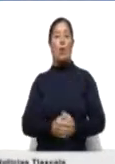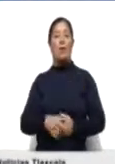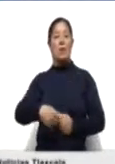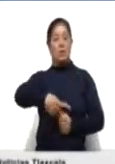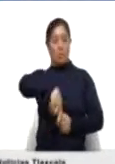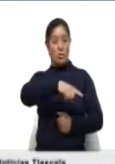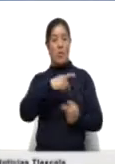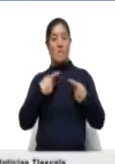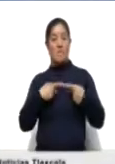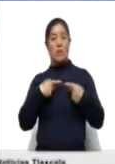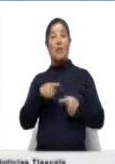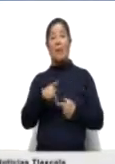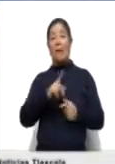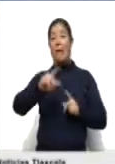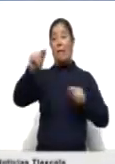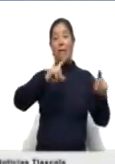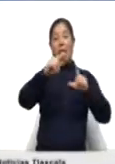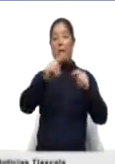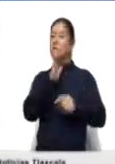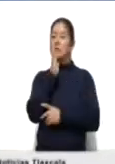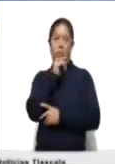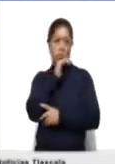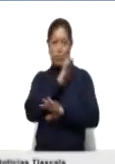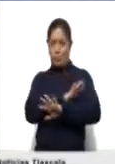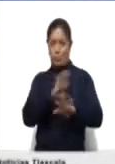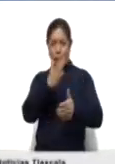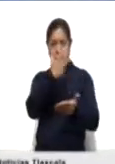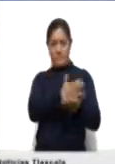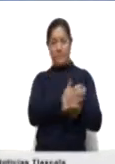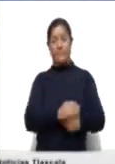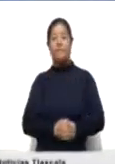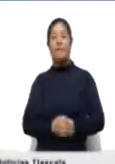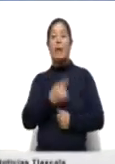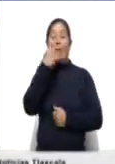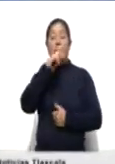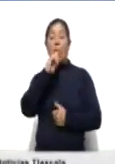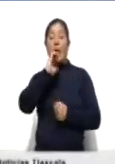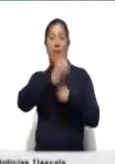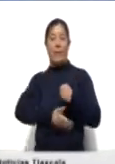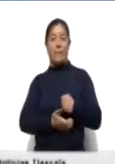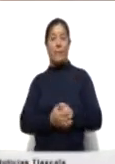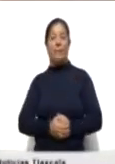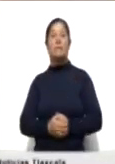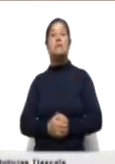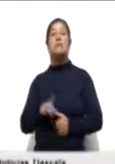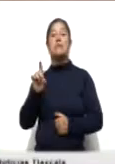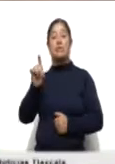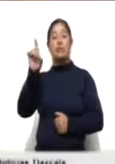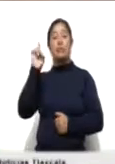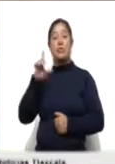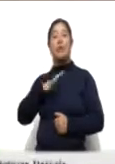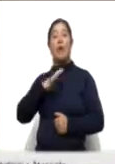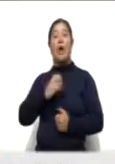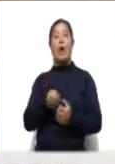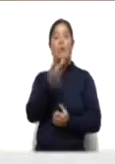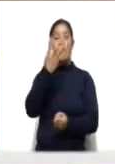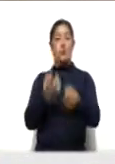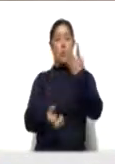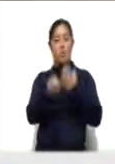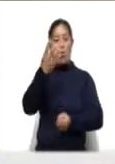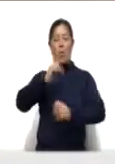no podían salir de la Villa Olímpica. Para cerrar este capítulo de la historia olímpica, este domingo, los fuegos artificiales